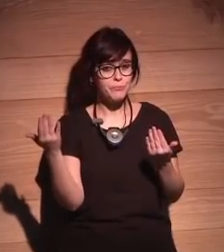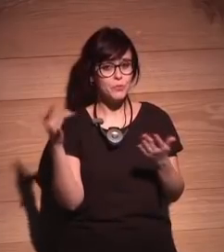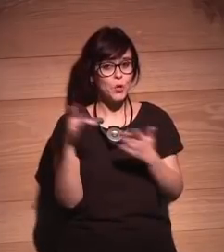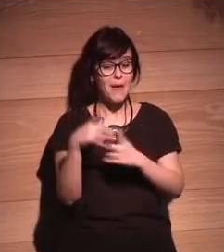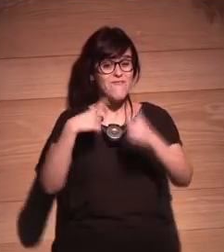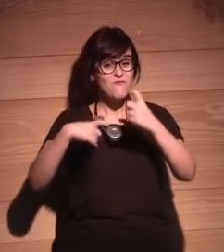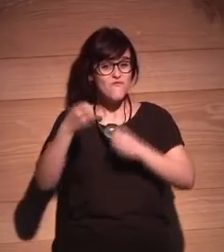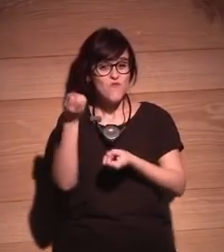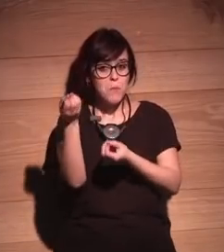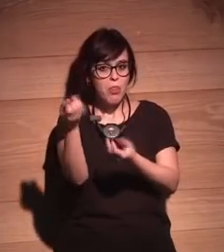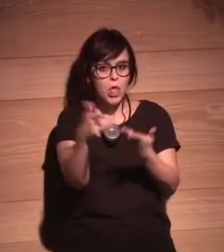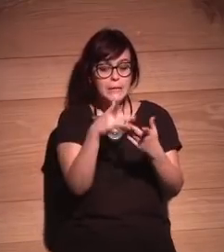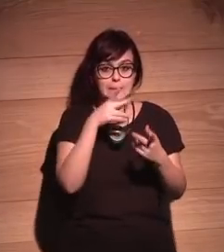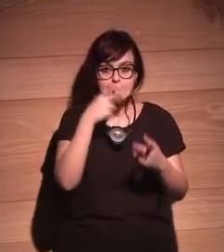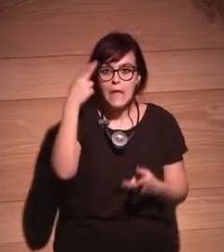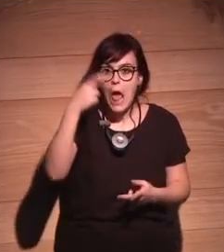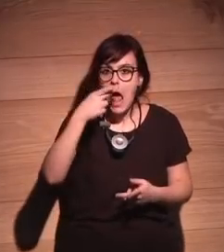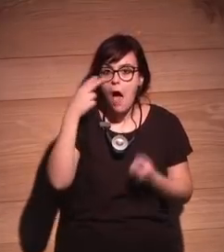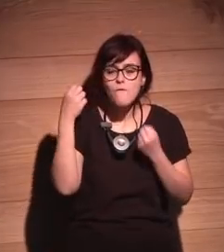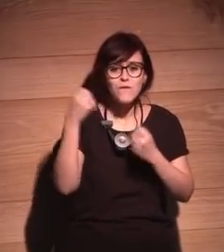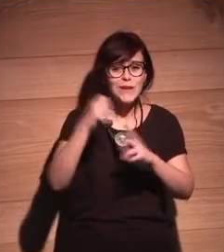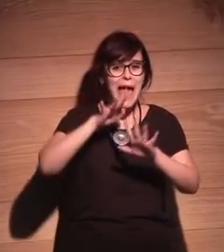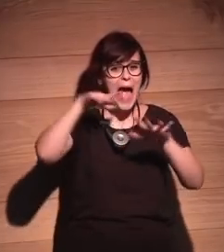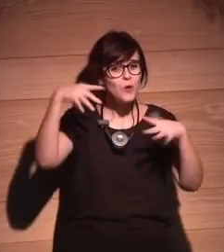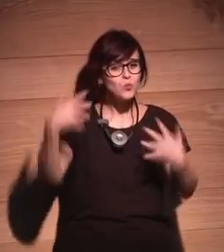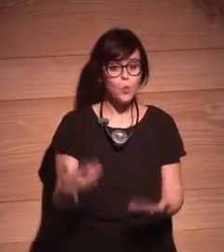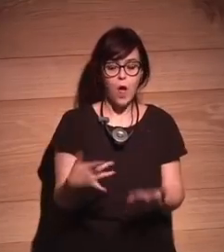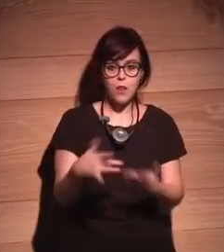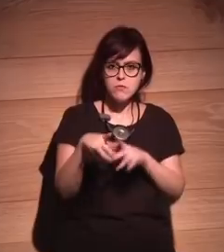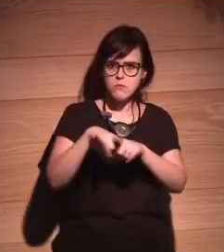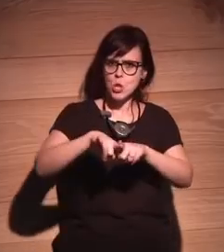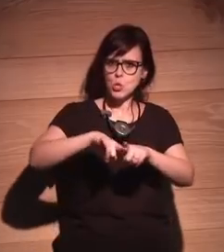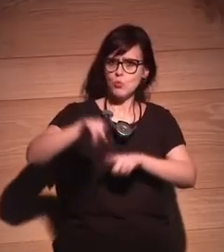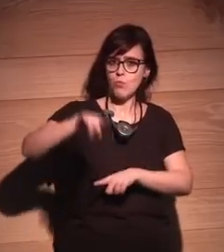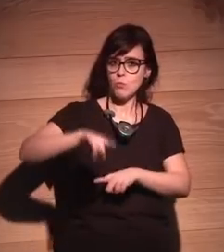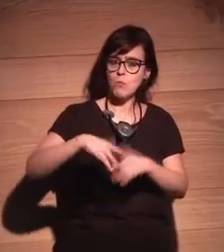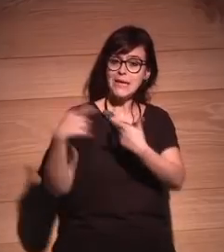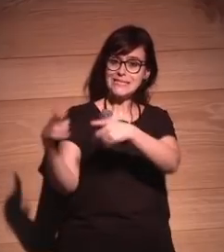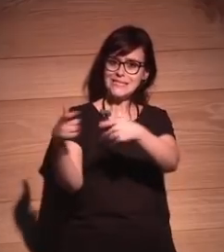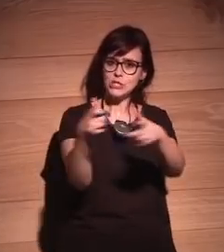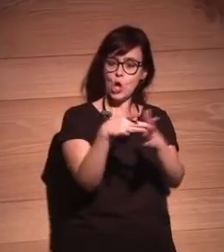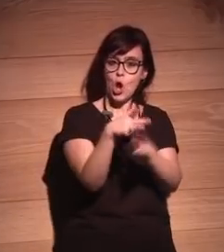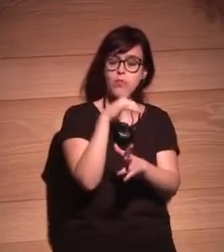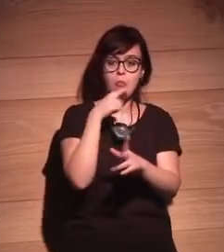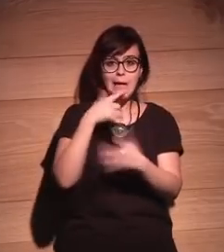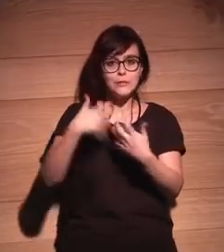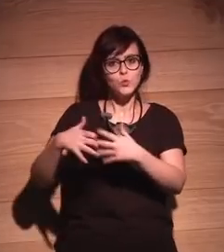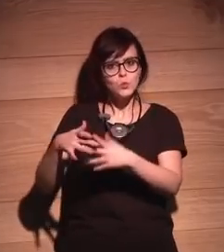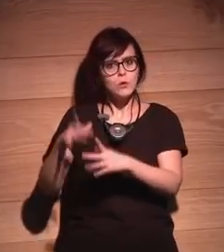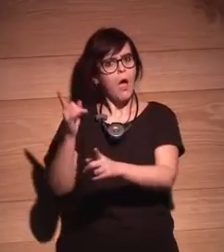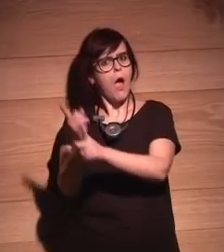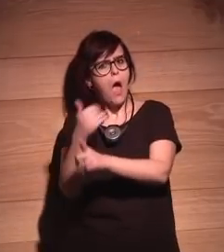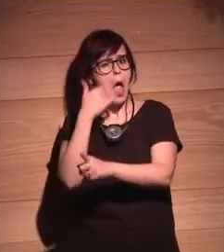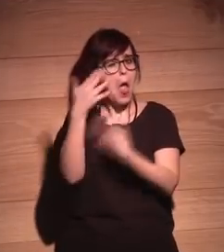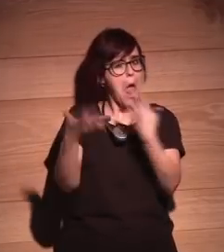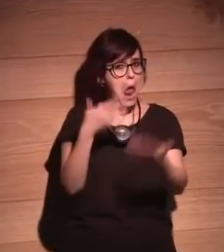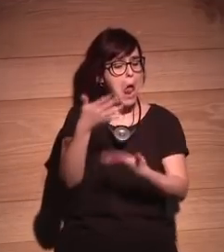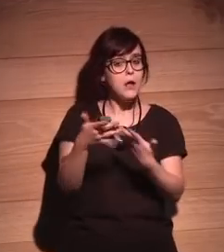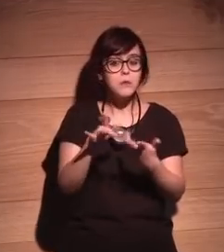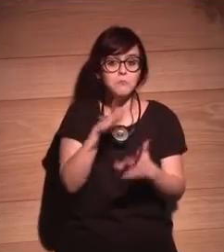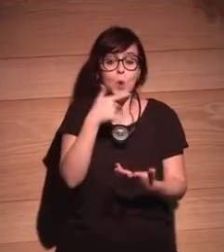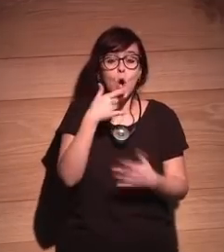montones de informaciones interesantísimas, súper actuales, incluso muy críticas con sectores de la propia industria y tal. Entonces, bueno,